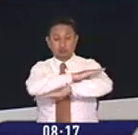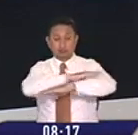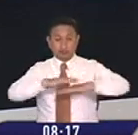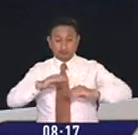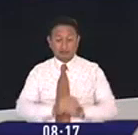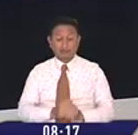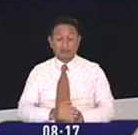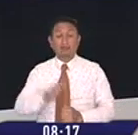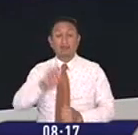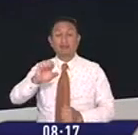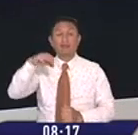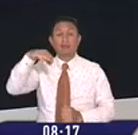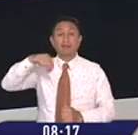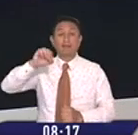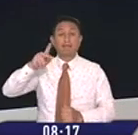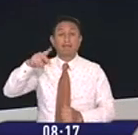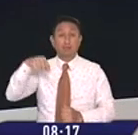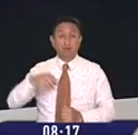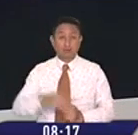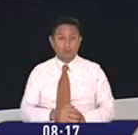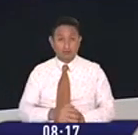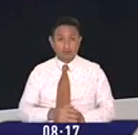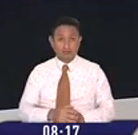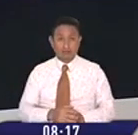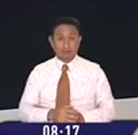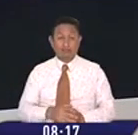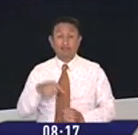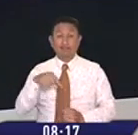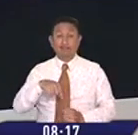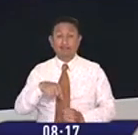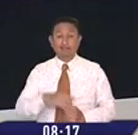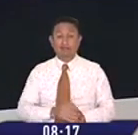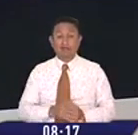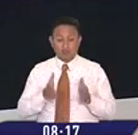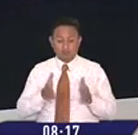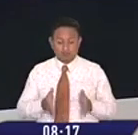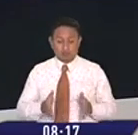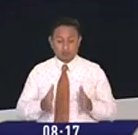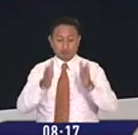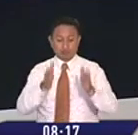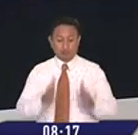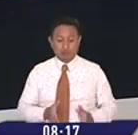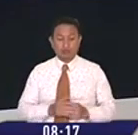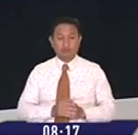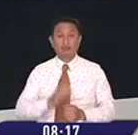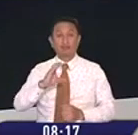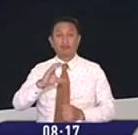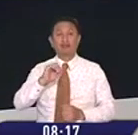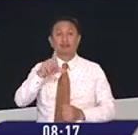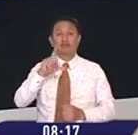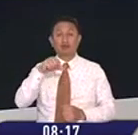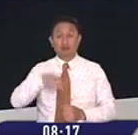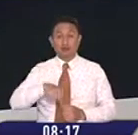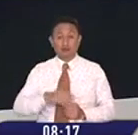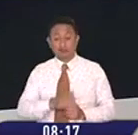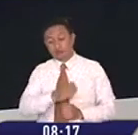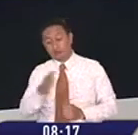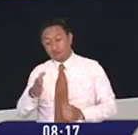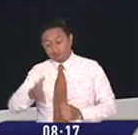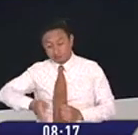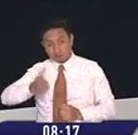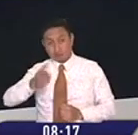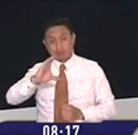ejecutó la empresa metropolitana de movilidad y obras públicas. Se espera que el carril, pues desde la Colón esté lista, o sea, la avenida